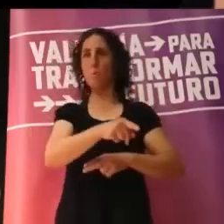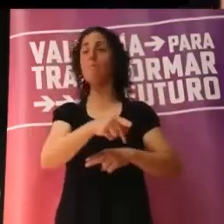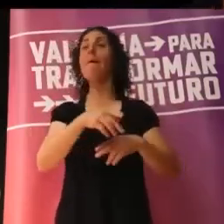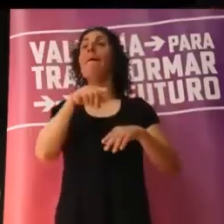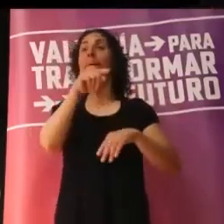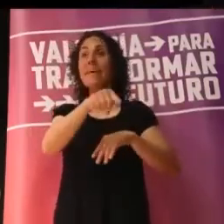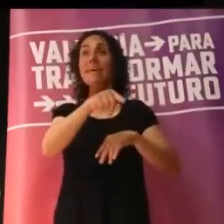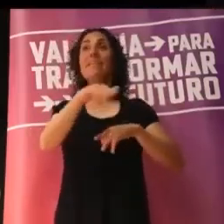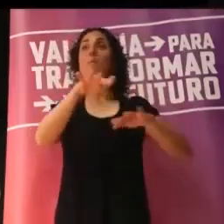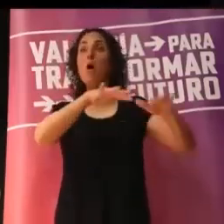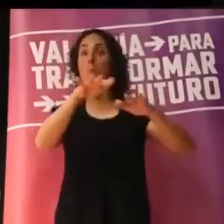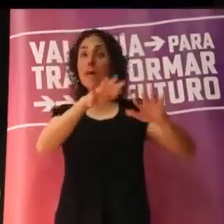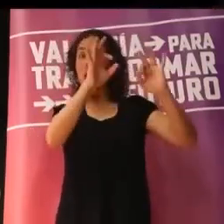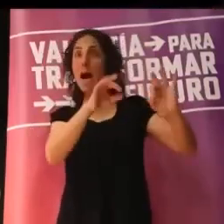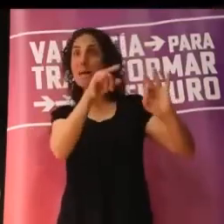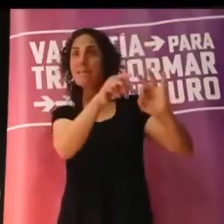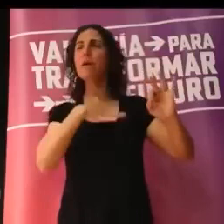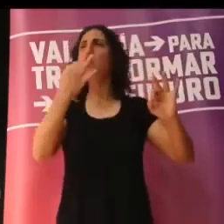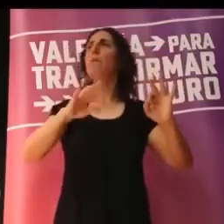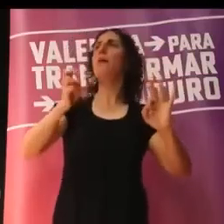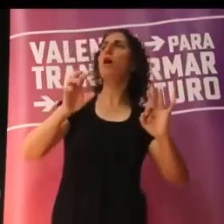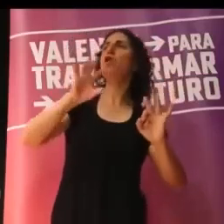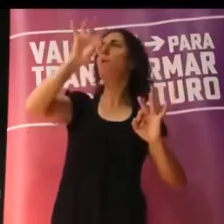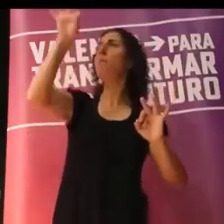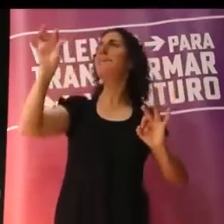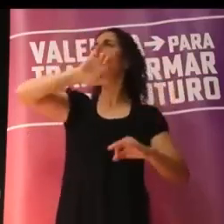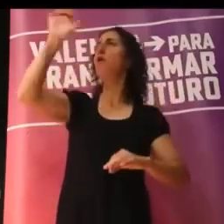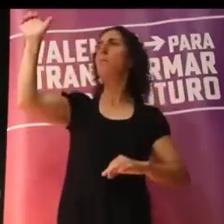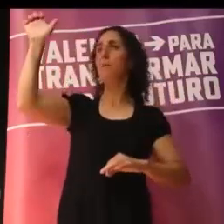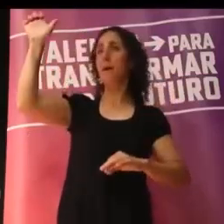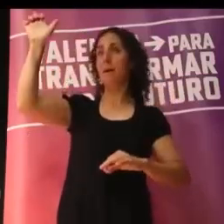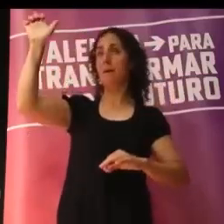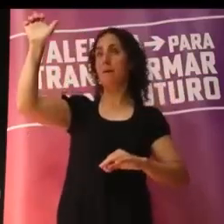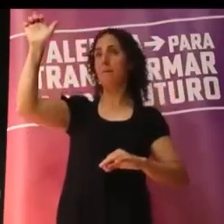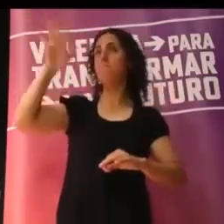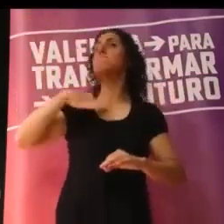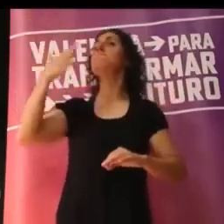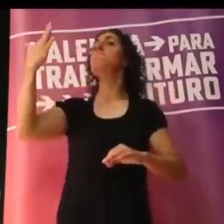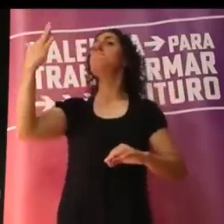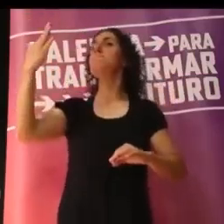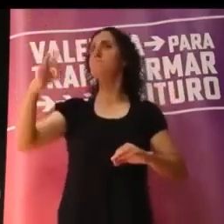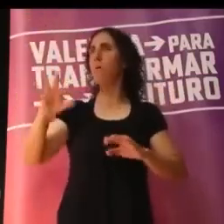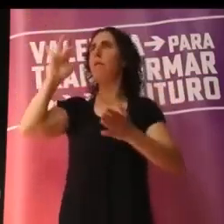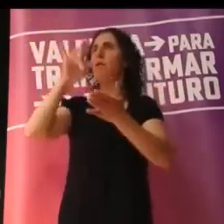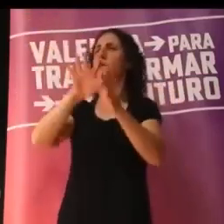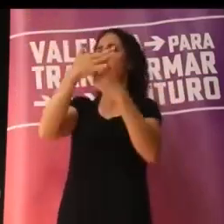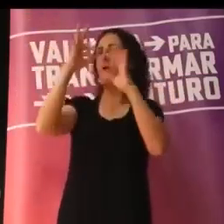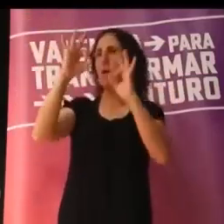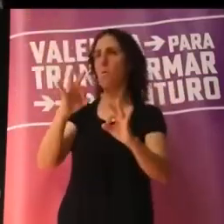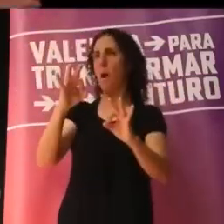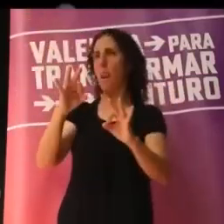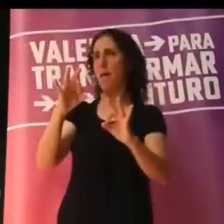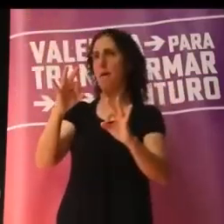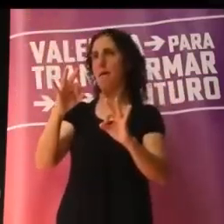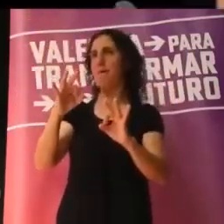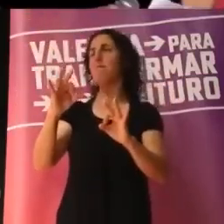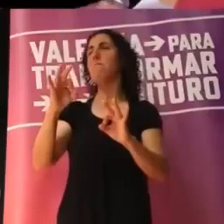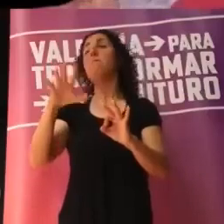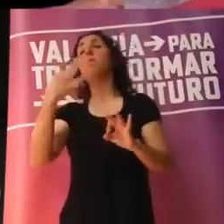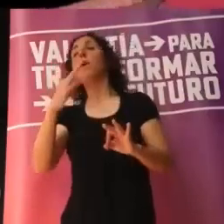puede darse también en otros países europeos, empezando por Italia. Todavía no gobernaba Meloni en Italia, ahora sí.